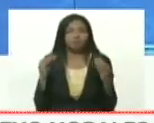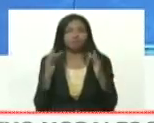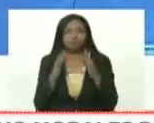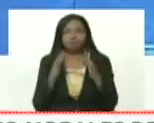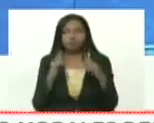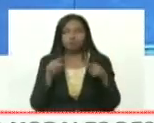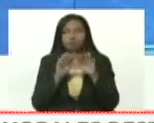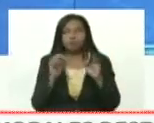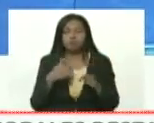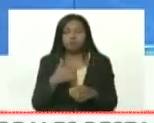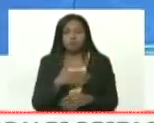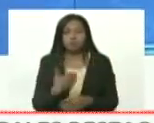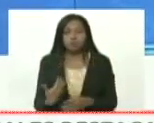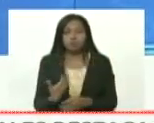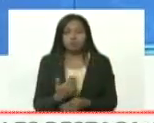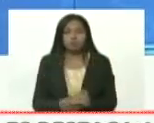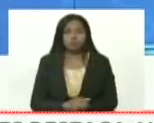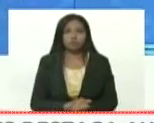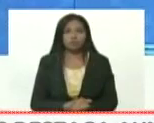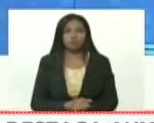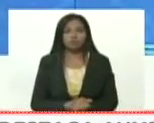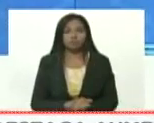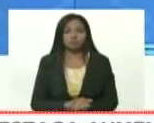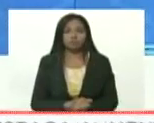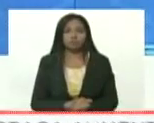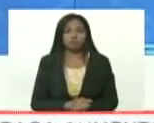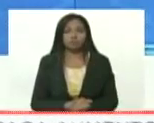quiero que